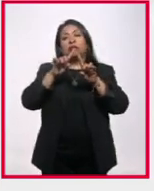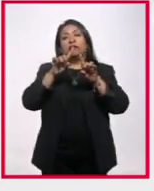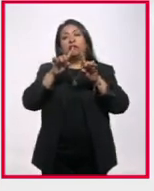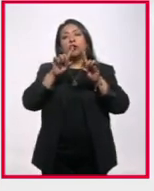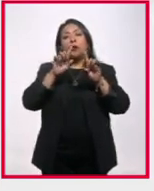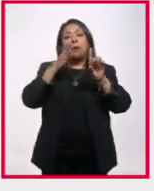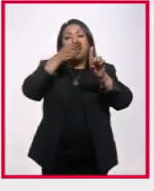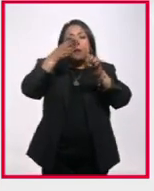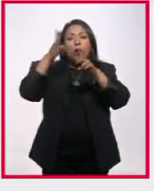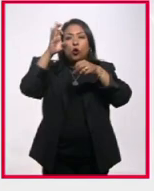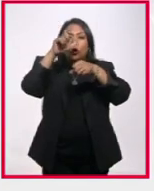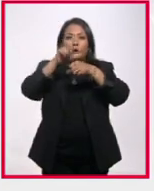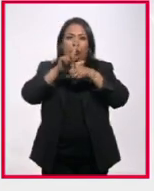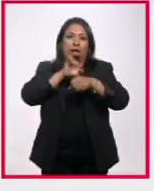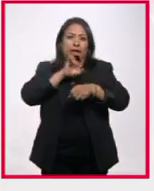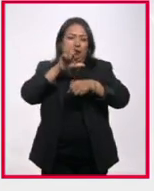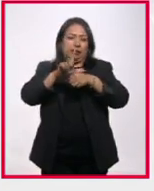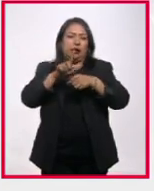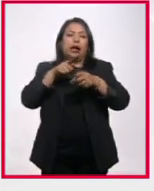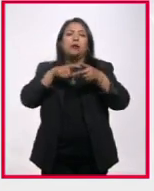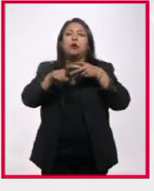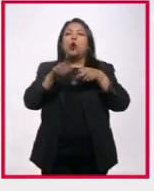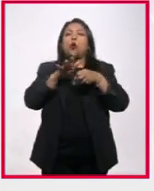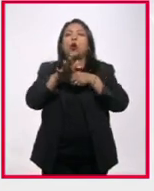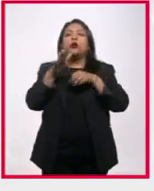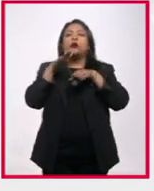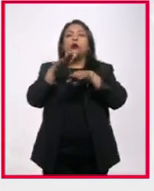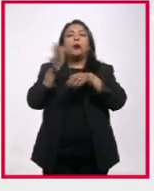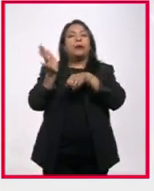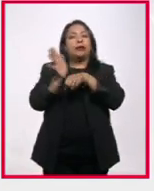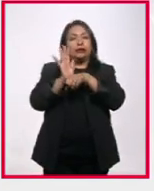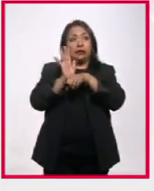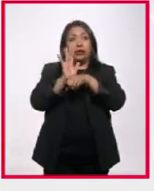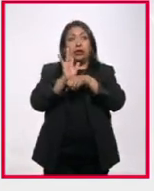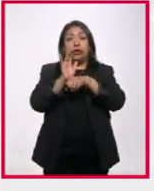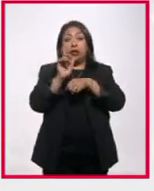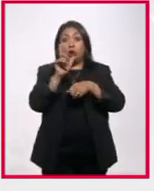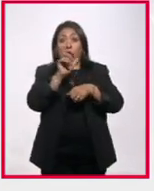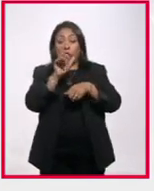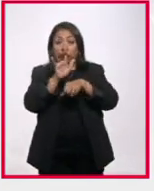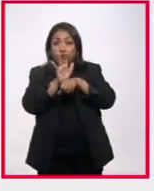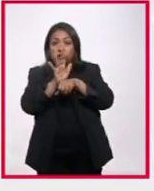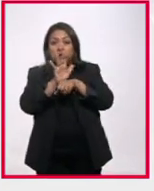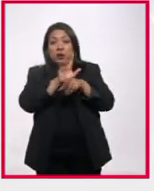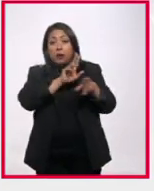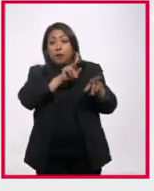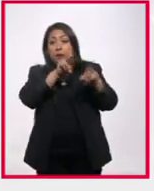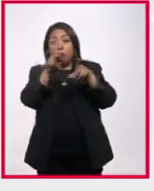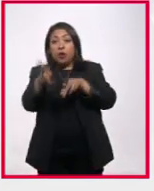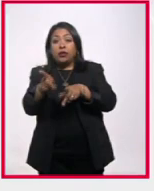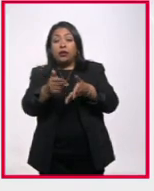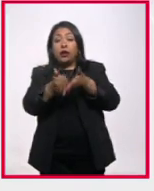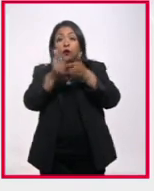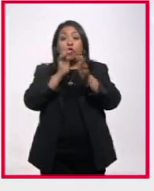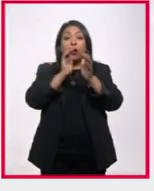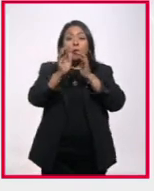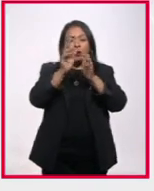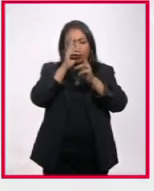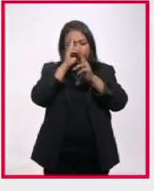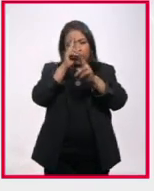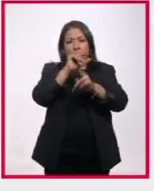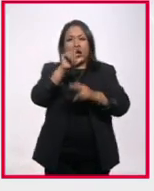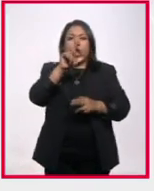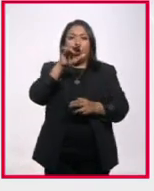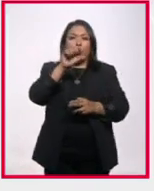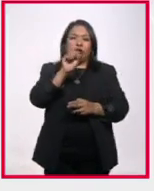cultura, de manera especial, y con lo que vamos a comenzar tiene que ver con cine, pero cuando el cine es un puente comunicante. Un homenaje a Luis